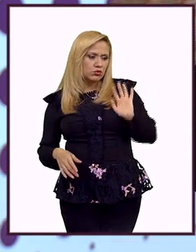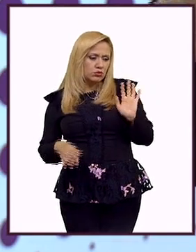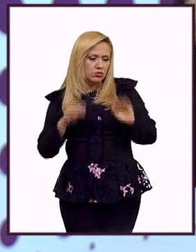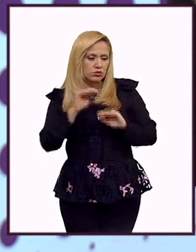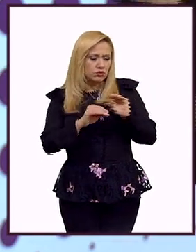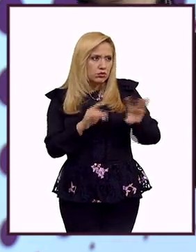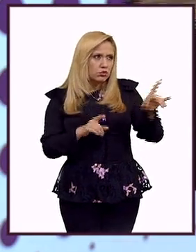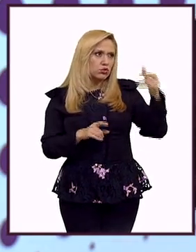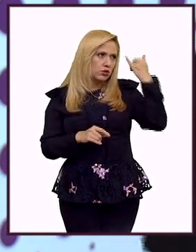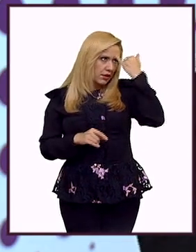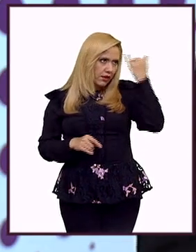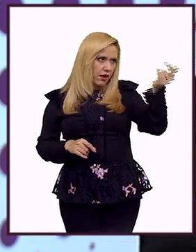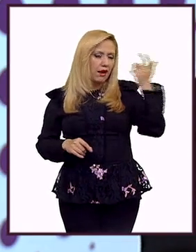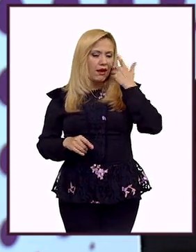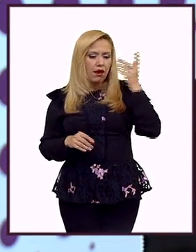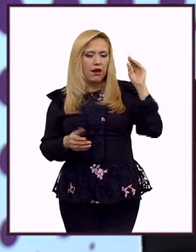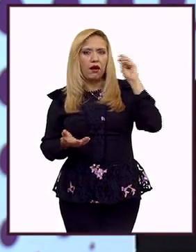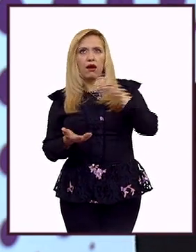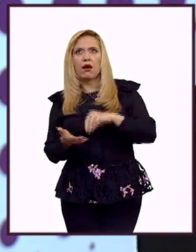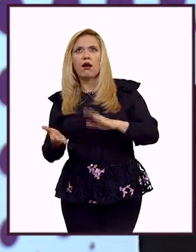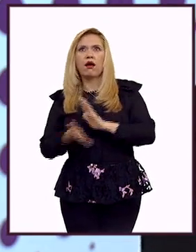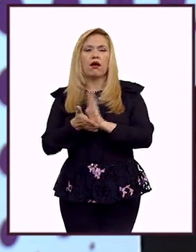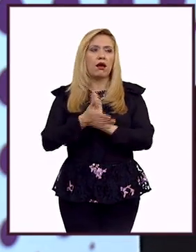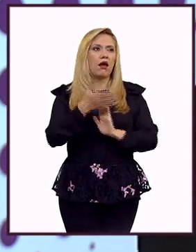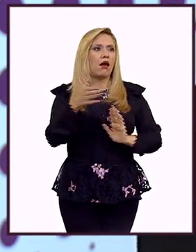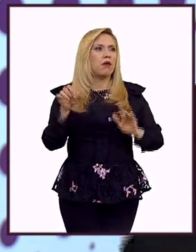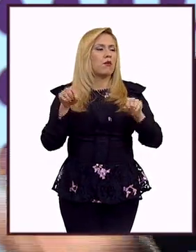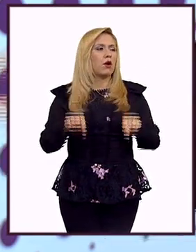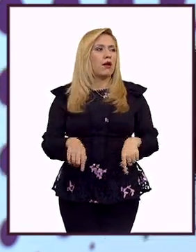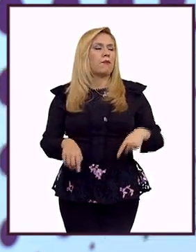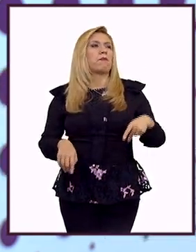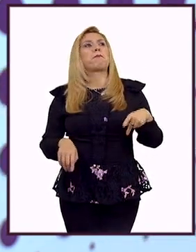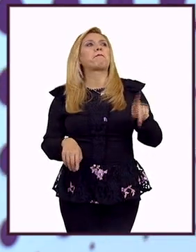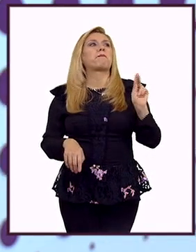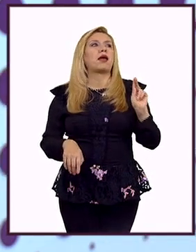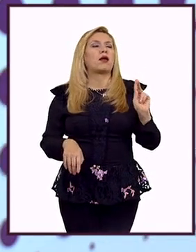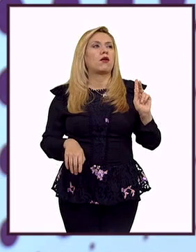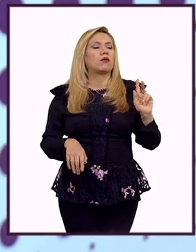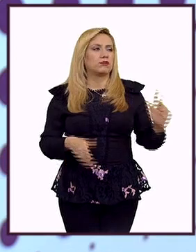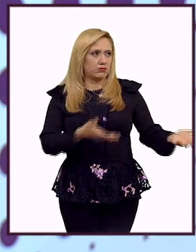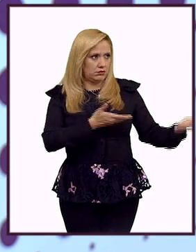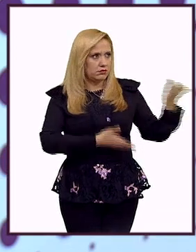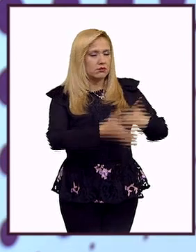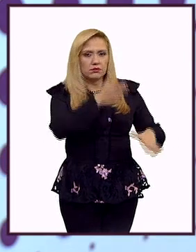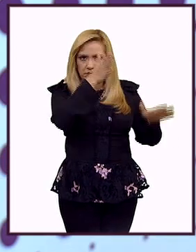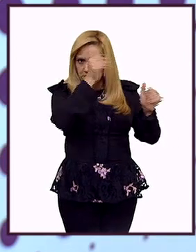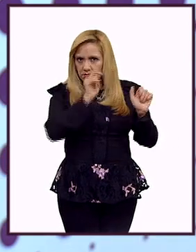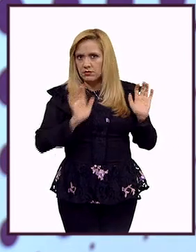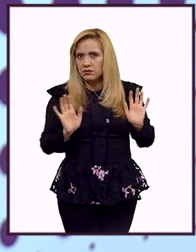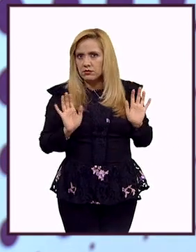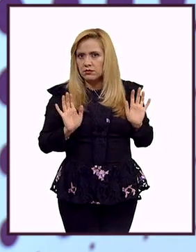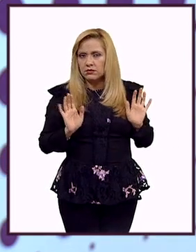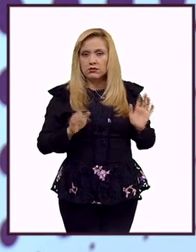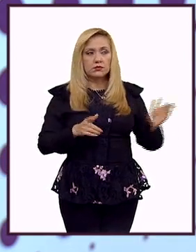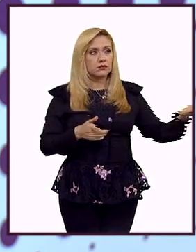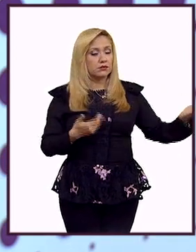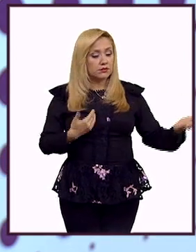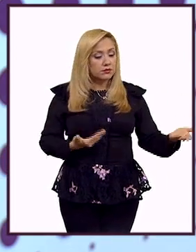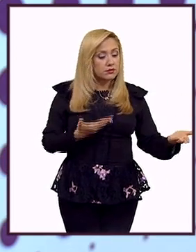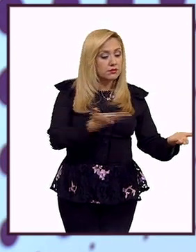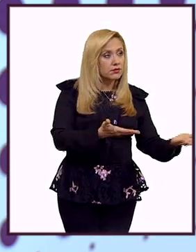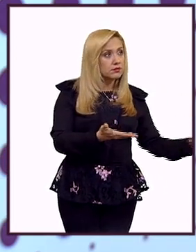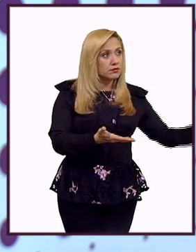tú tienes tu idea de lo que quieres hacer en el campo, en el territorio. Nos ponemos de acuerdo y vemos si este proyecto que yo estoy proponiendo